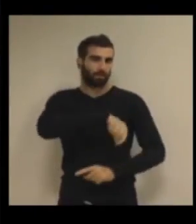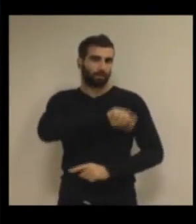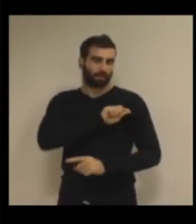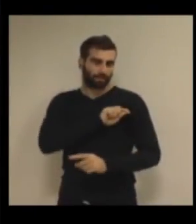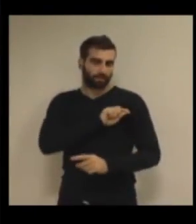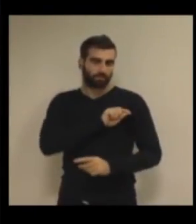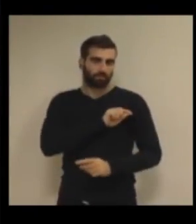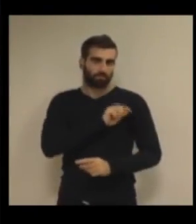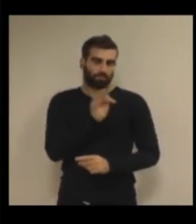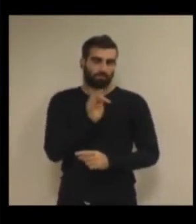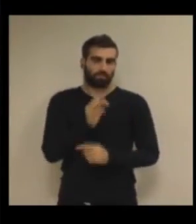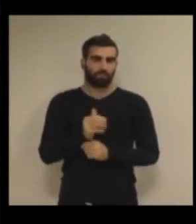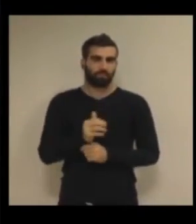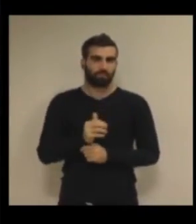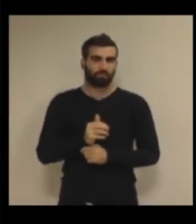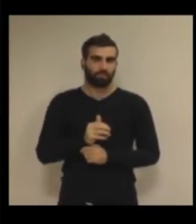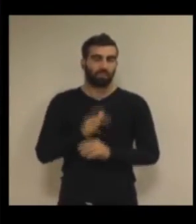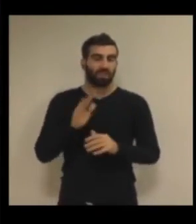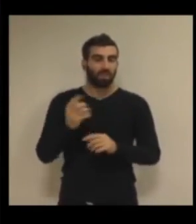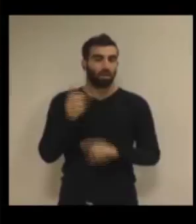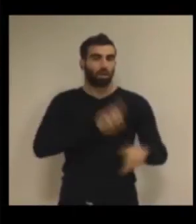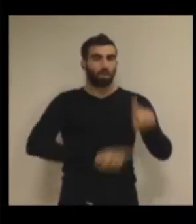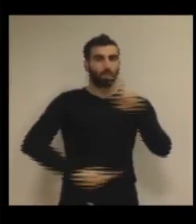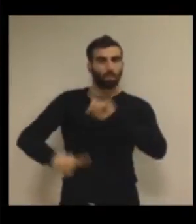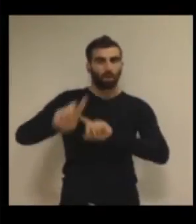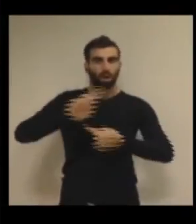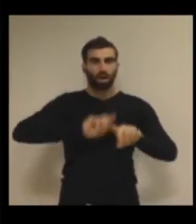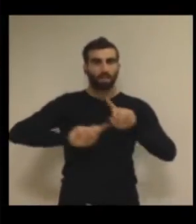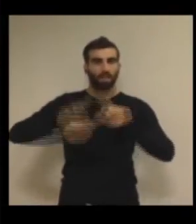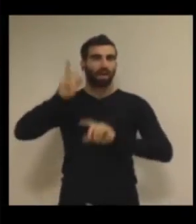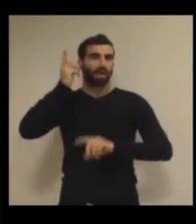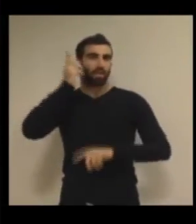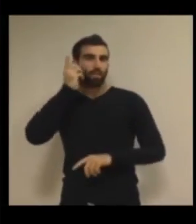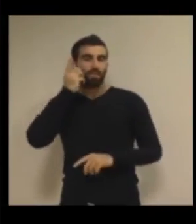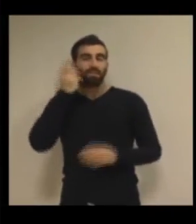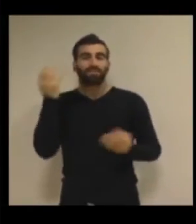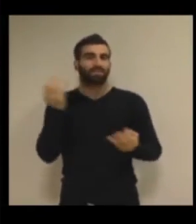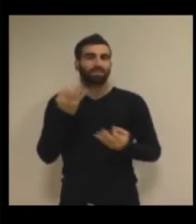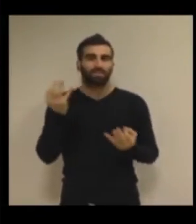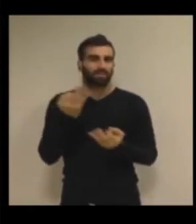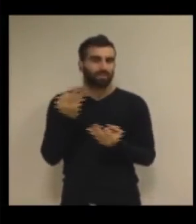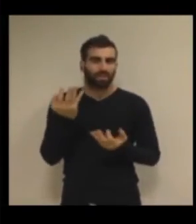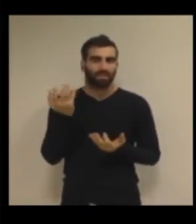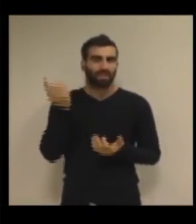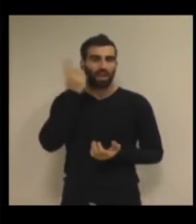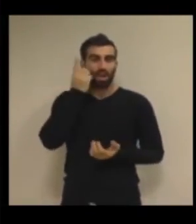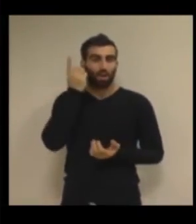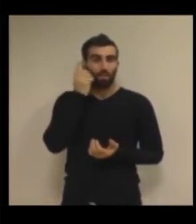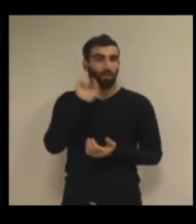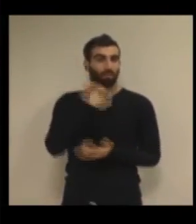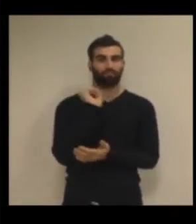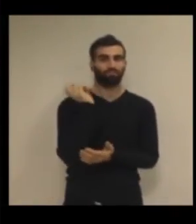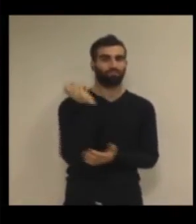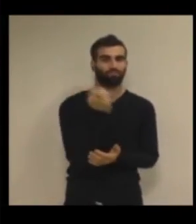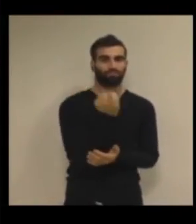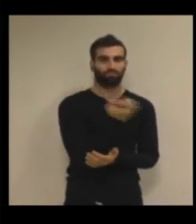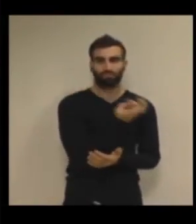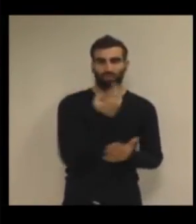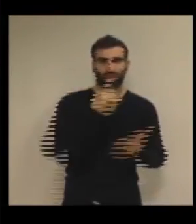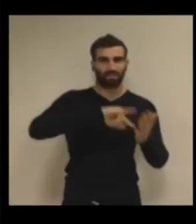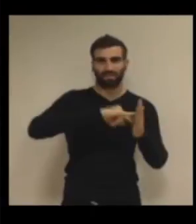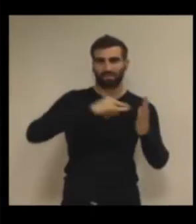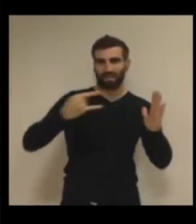Pero es que el problema del mundo móvil es que hay una diversidad de